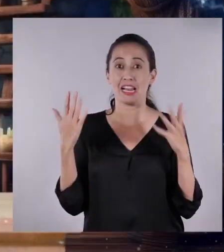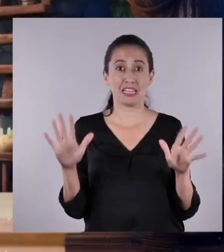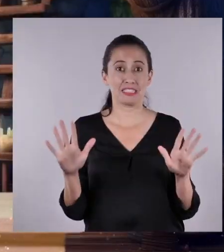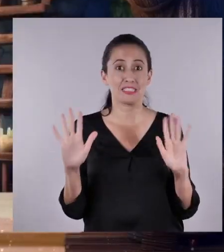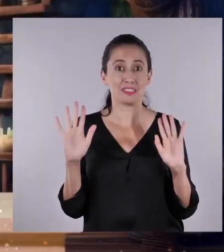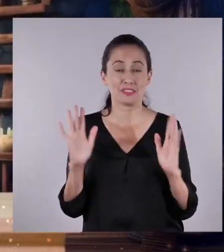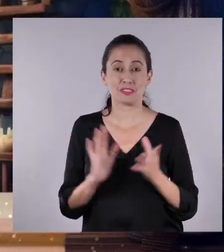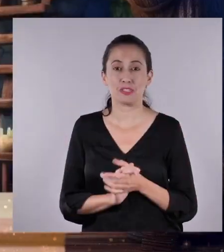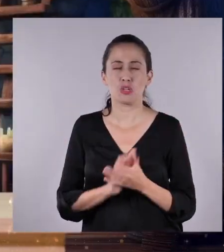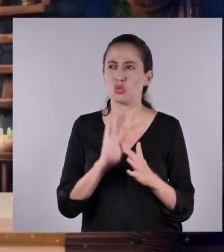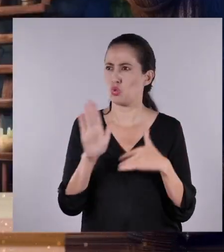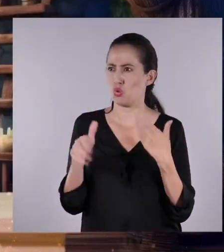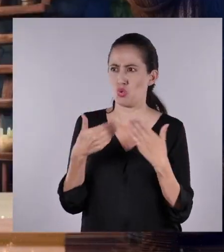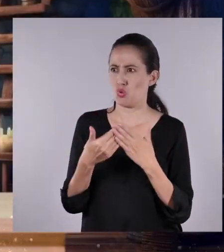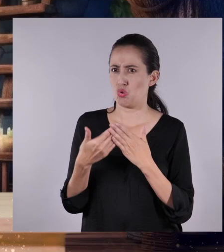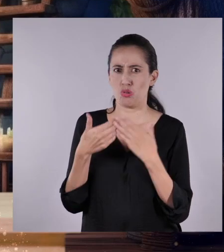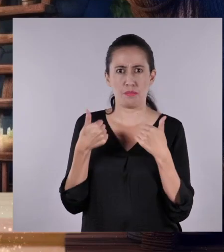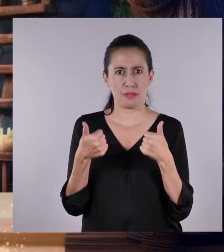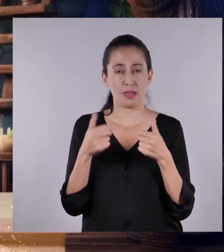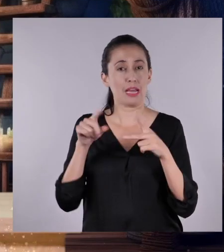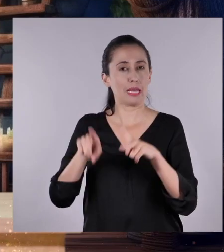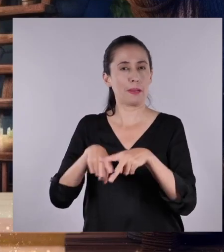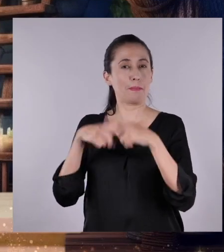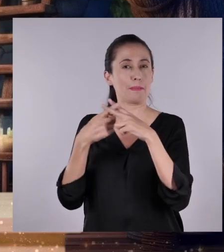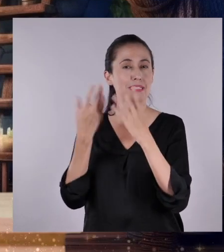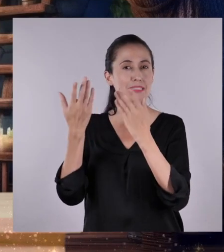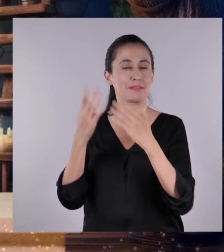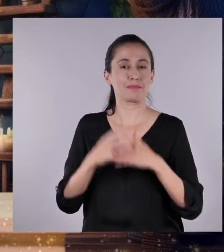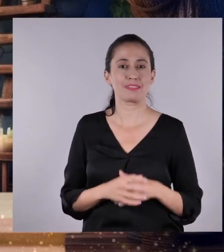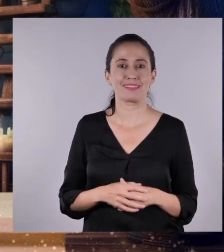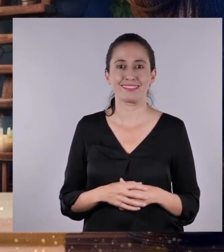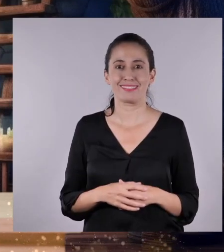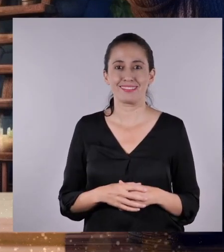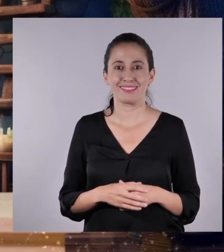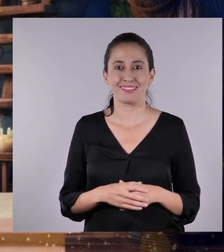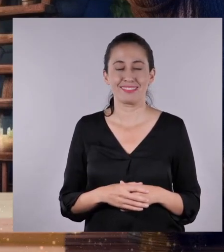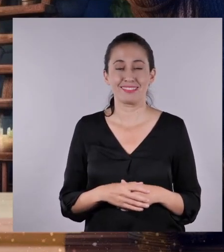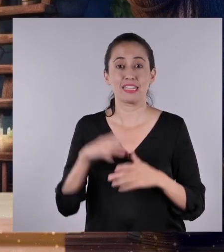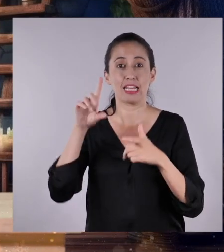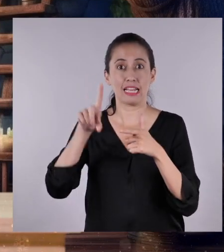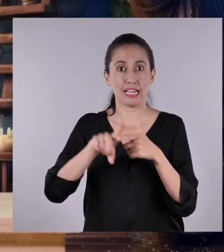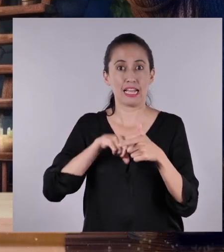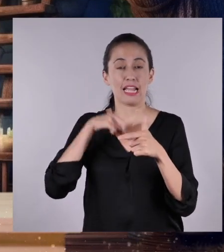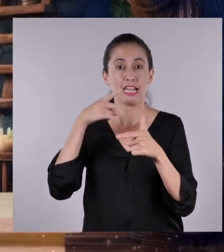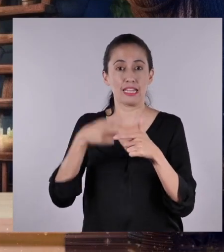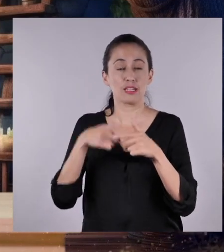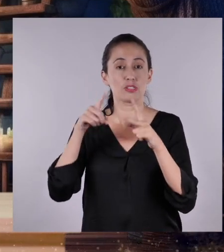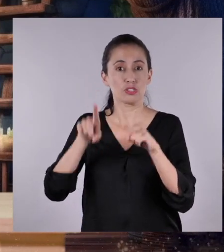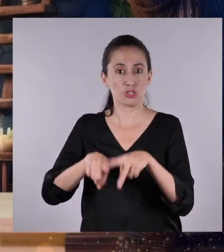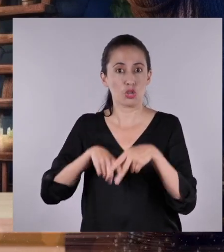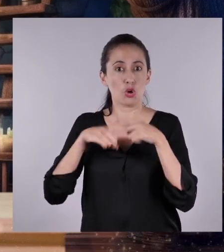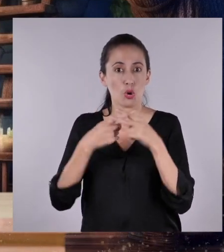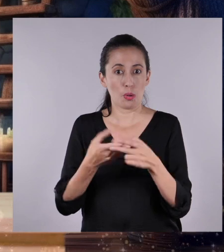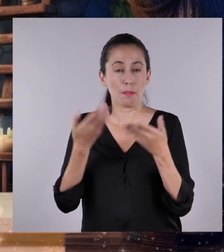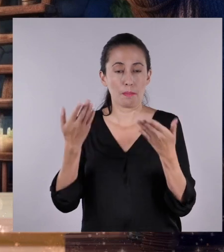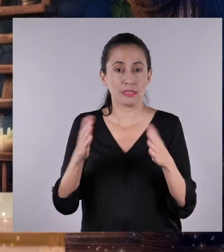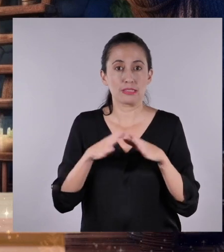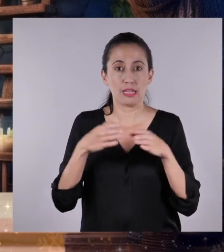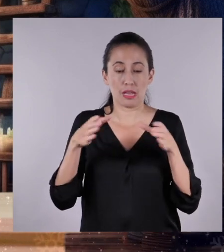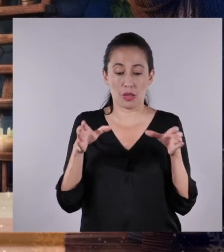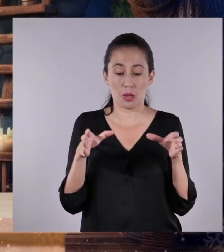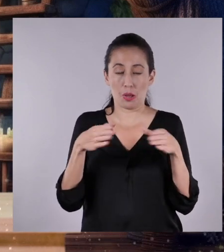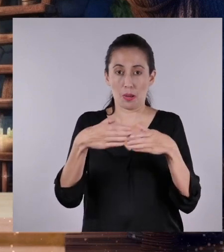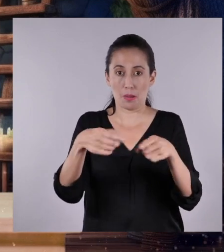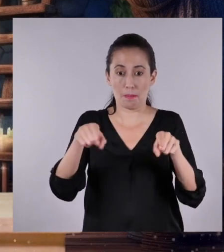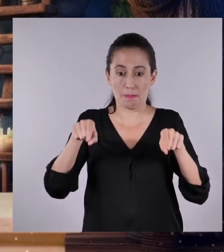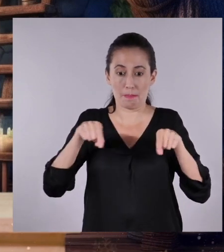Y listo, eso es lo que vamos a usar. ¿Eso es todo? ¡Empecemos! Entonces, comenzamos con